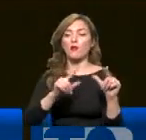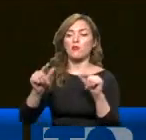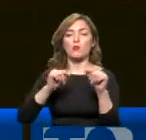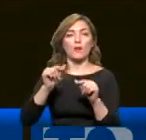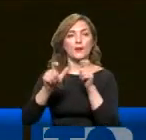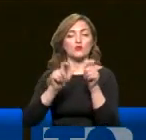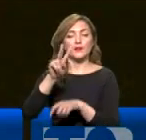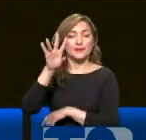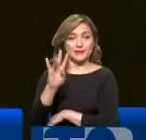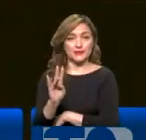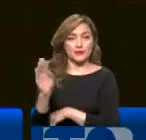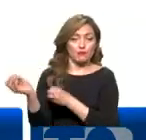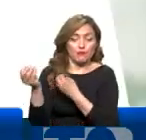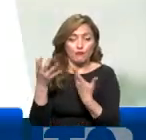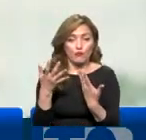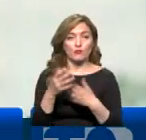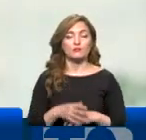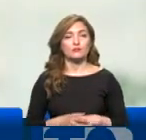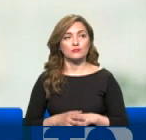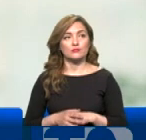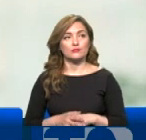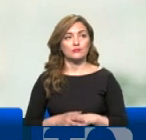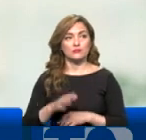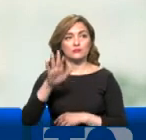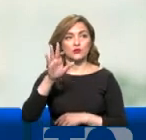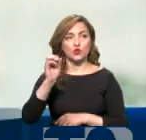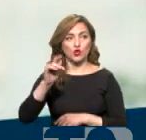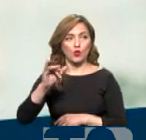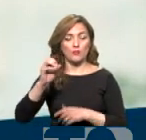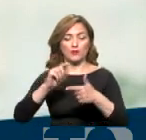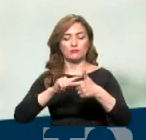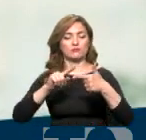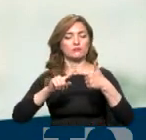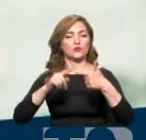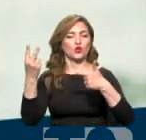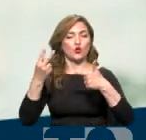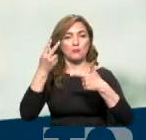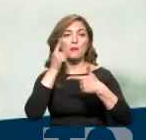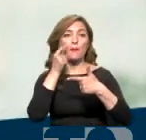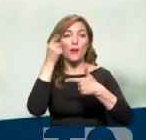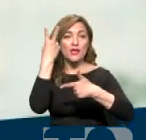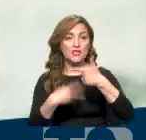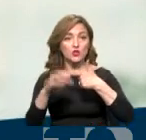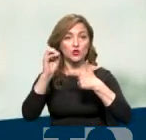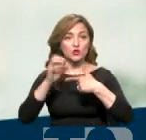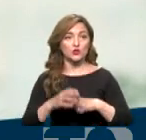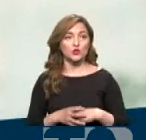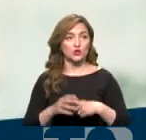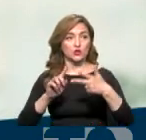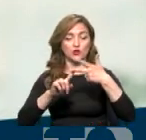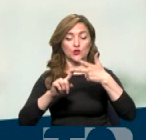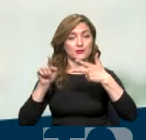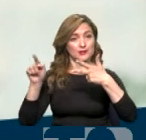de 27 personas, entre las que figuran Tomislab y Jan Topic, relacionados a la empresa Telconet, José Conceicao